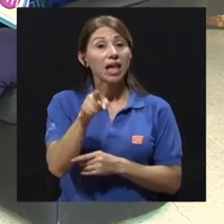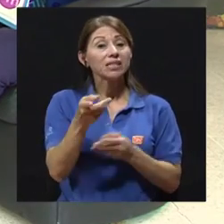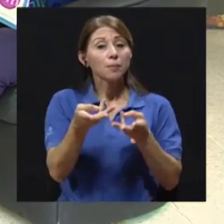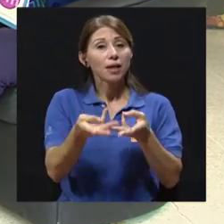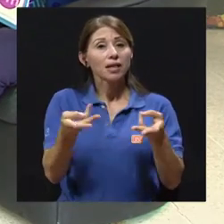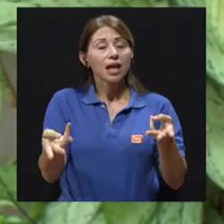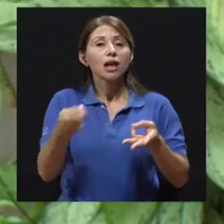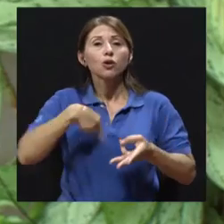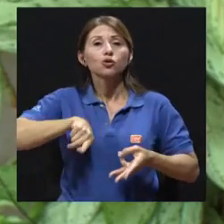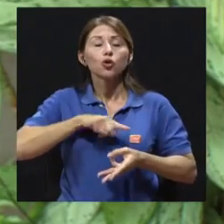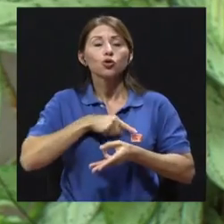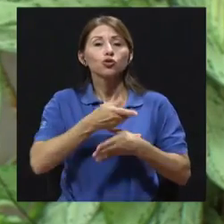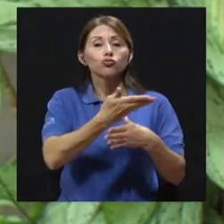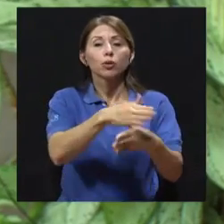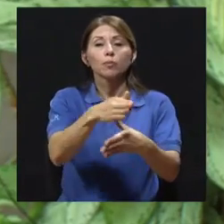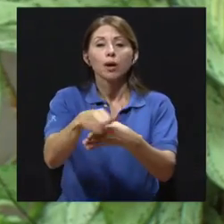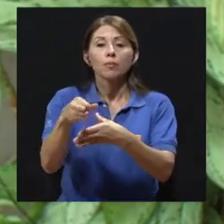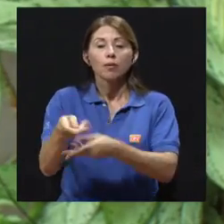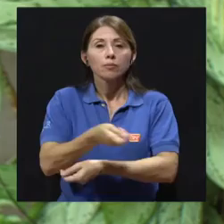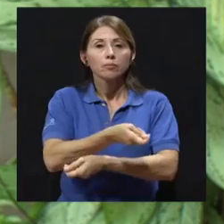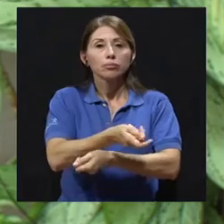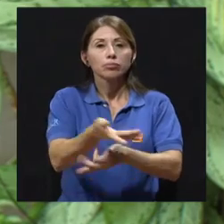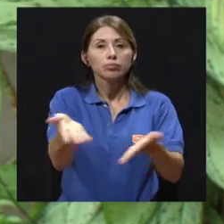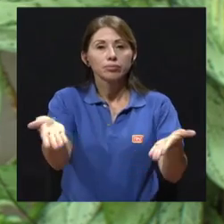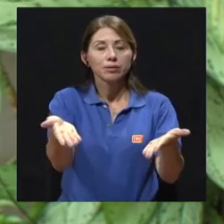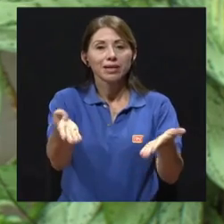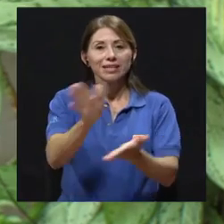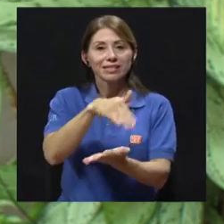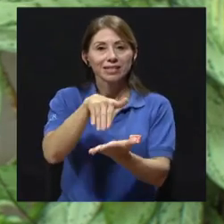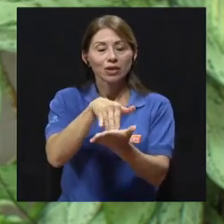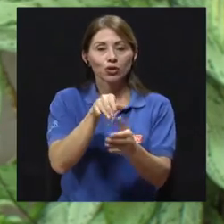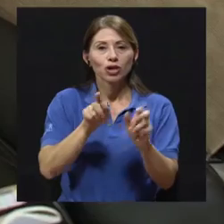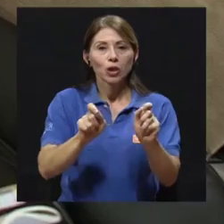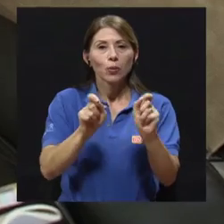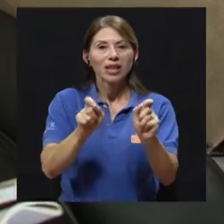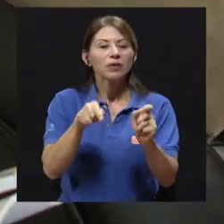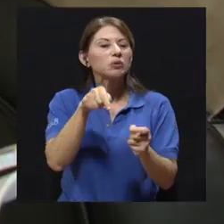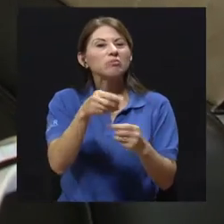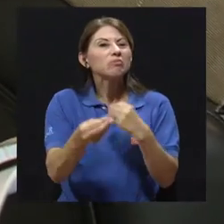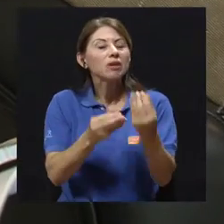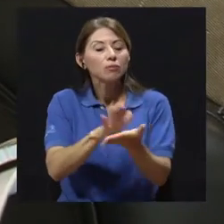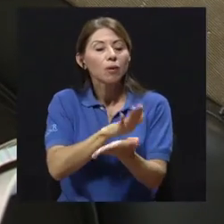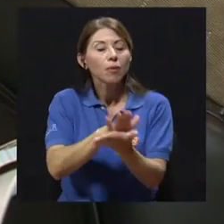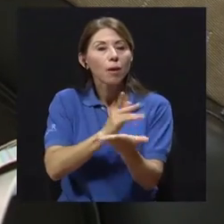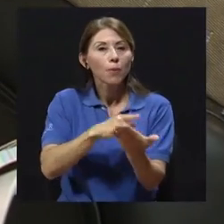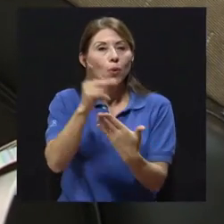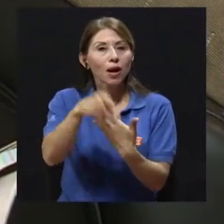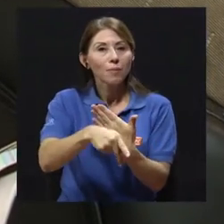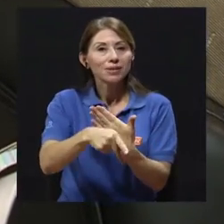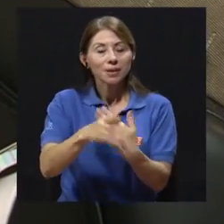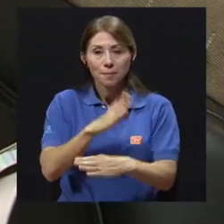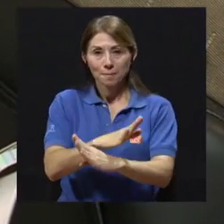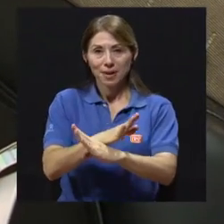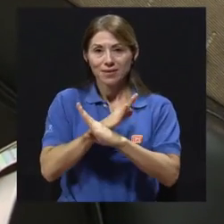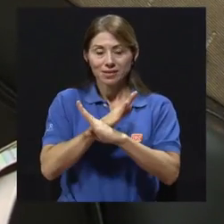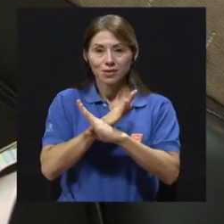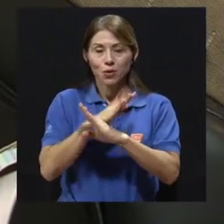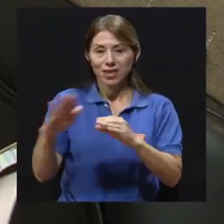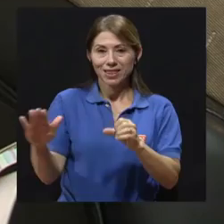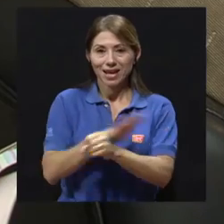material nosotros lo distribuimos en los centros educativos. Son guías, son programas de prevención integral del